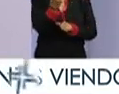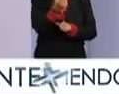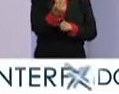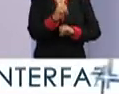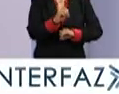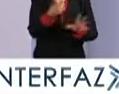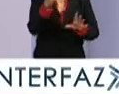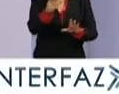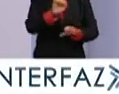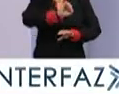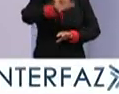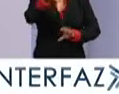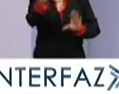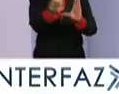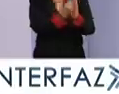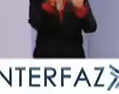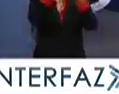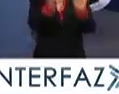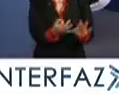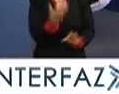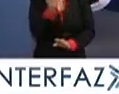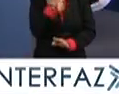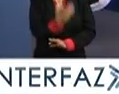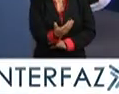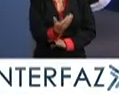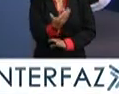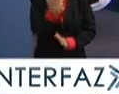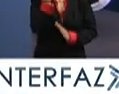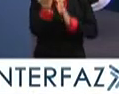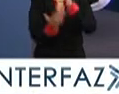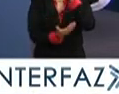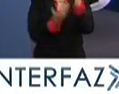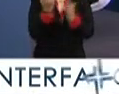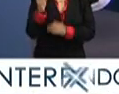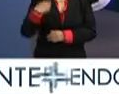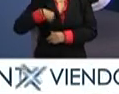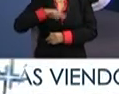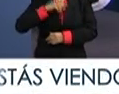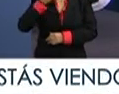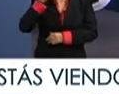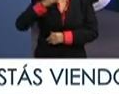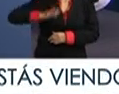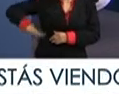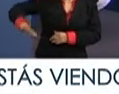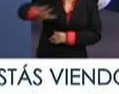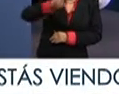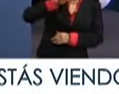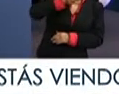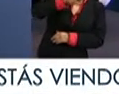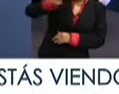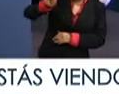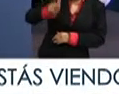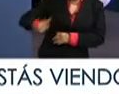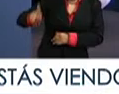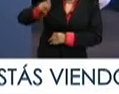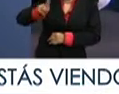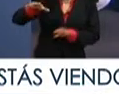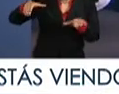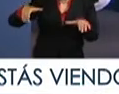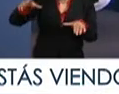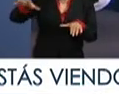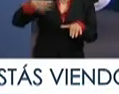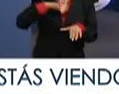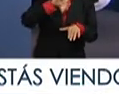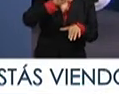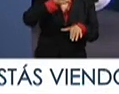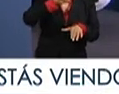bien lo dices, una profesionalización mayor. Y sobre todo cuando estamos hablando del sector público, tiene que ver algo. O sea, la